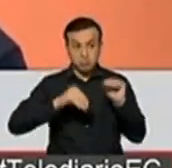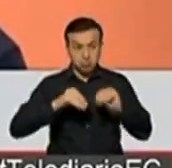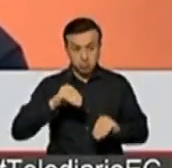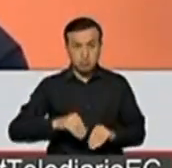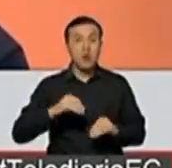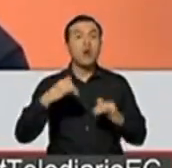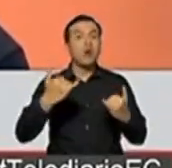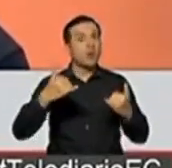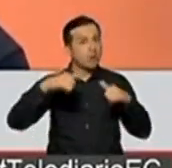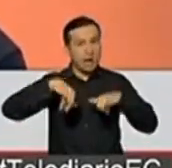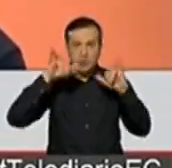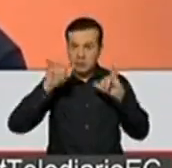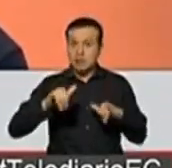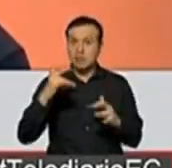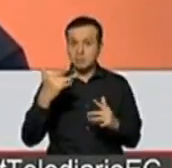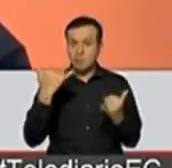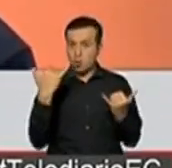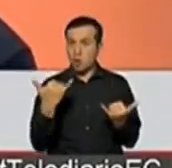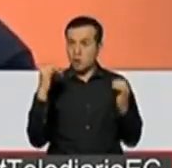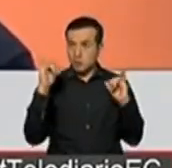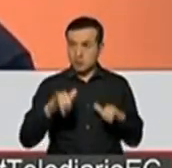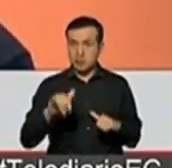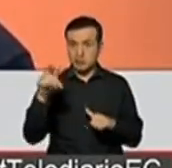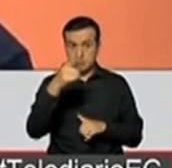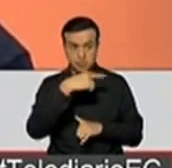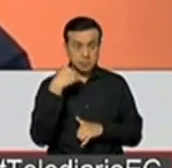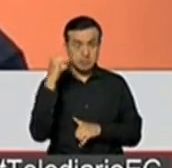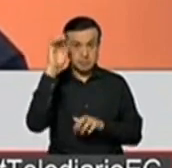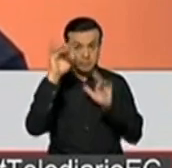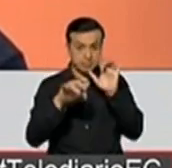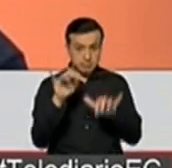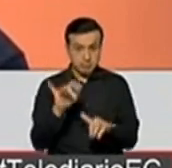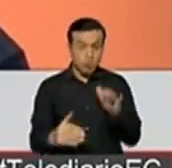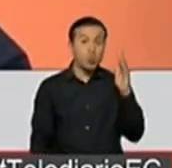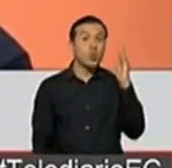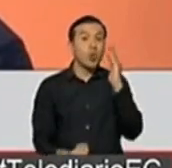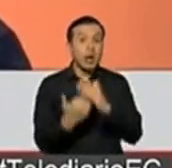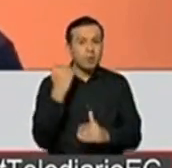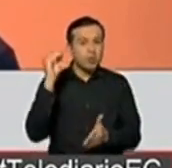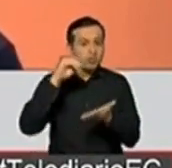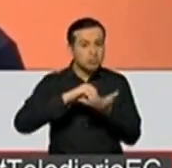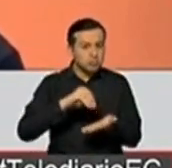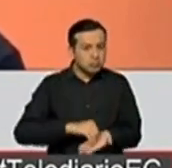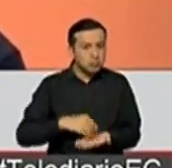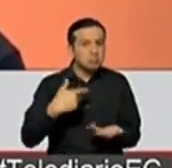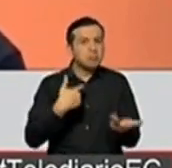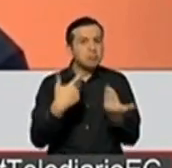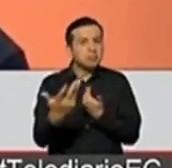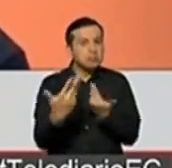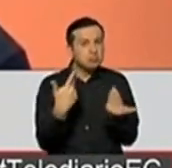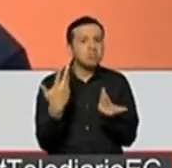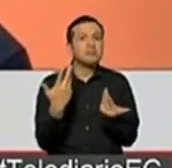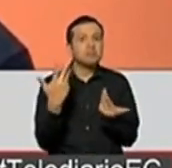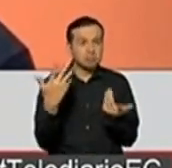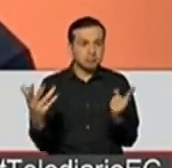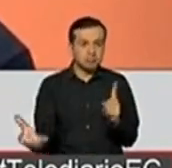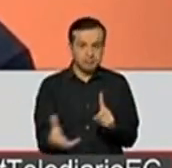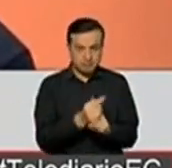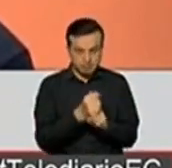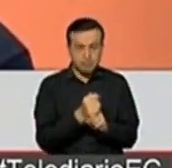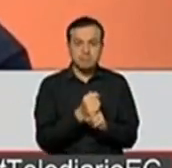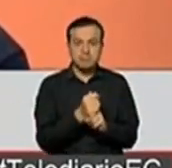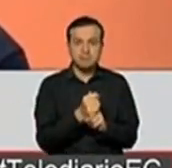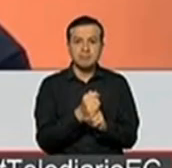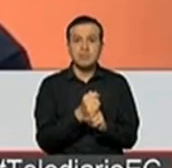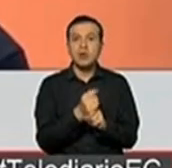nos quedamos aquí redactando un nuevo decreto que discuta cómo nosotros vamos a lograr